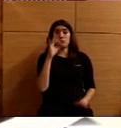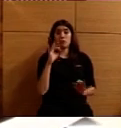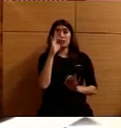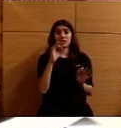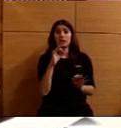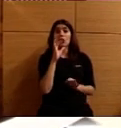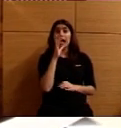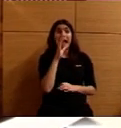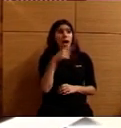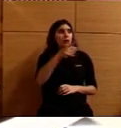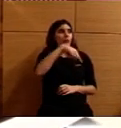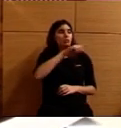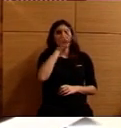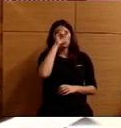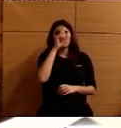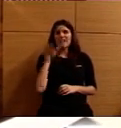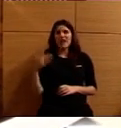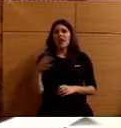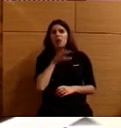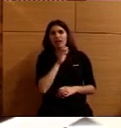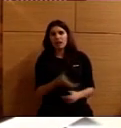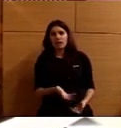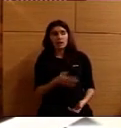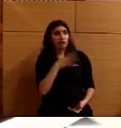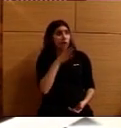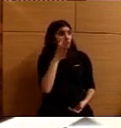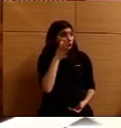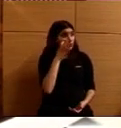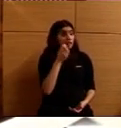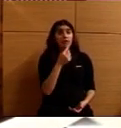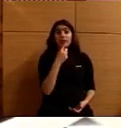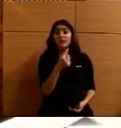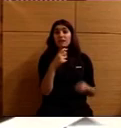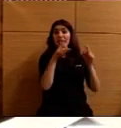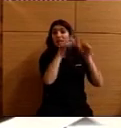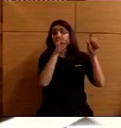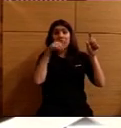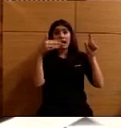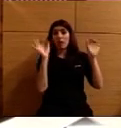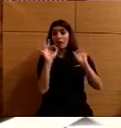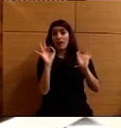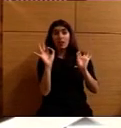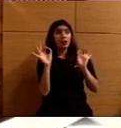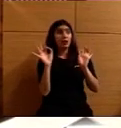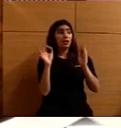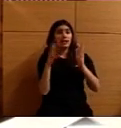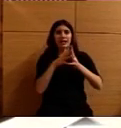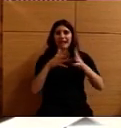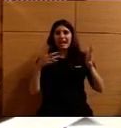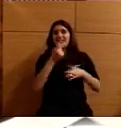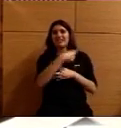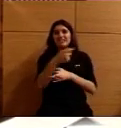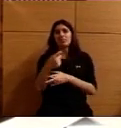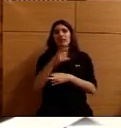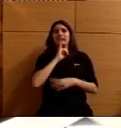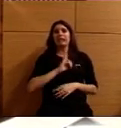ahora ustedes no se saben al lado de quienes están. Porque dicen que no están con las empresas energéticas, con las grandes distribuidoras